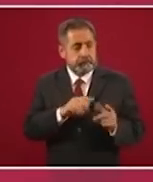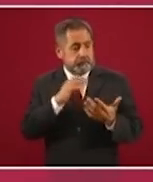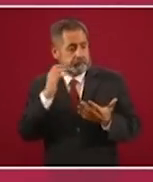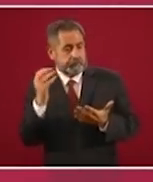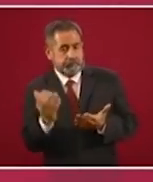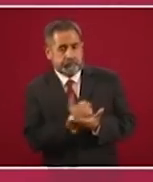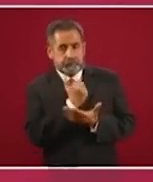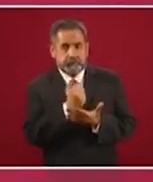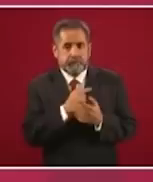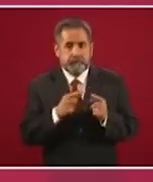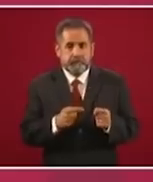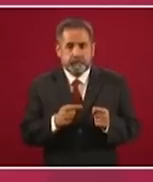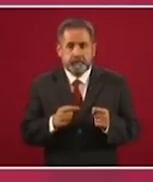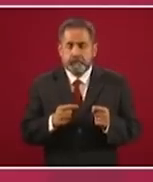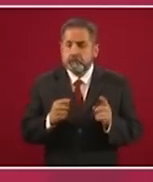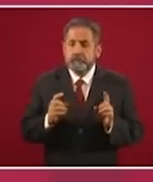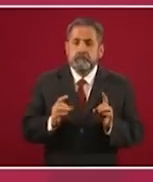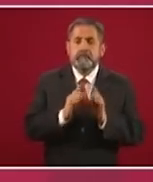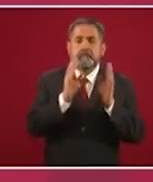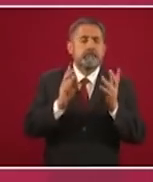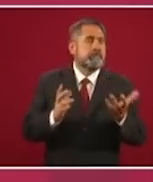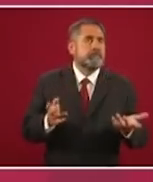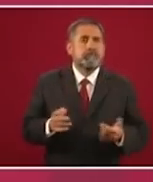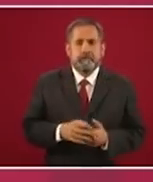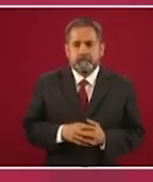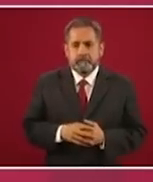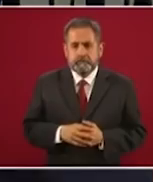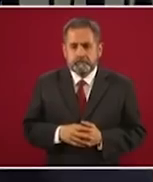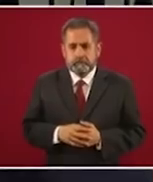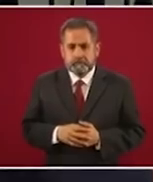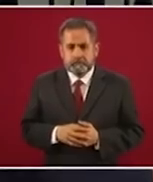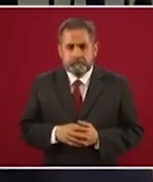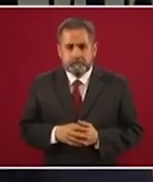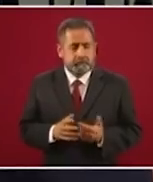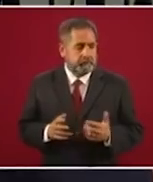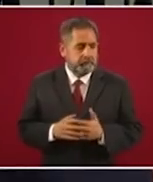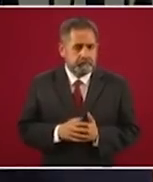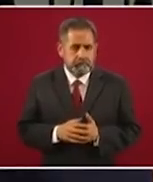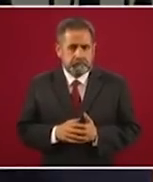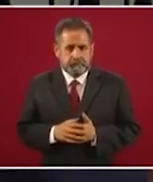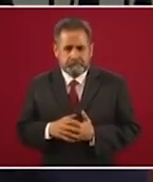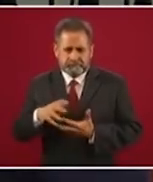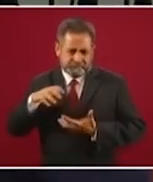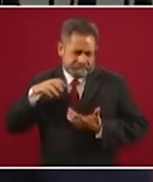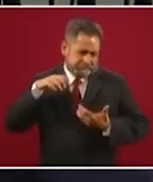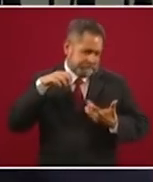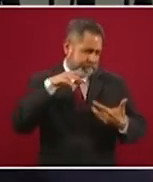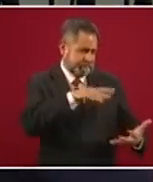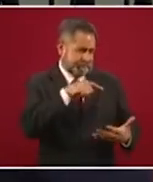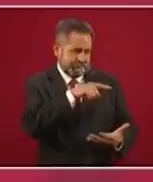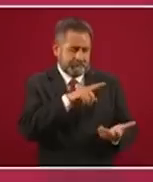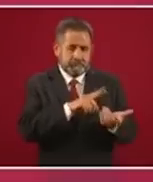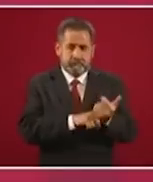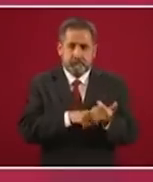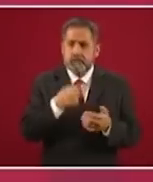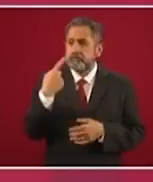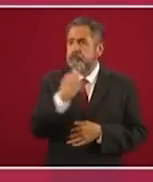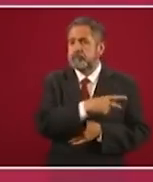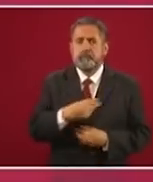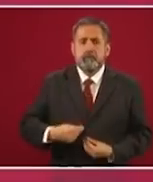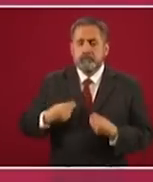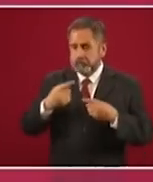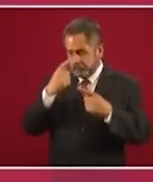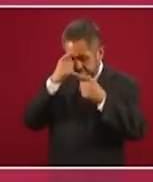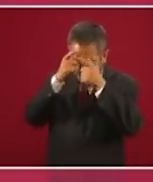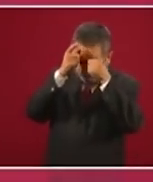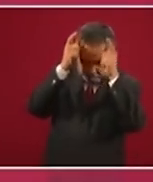alguien que de repente reciba tanto dinero destruya su vida o destruya